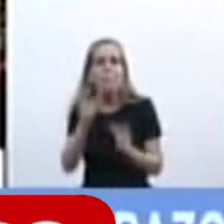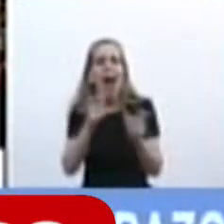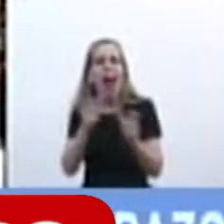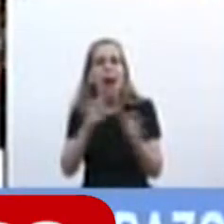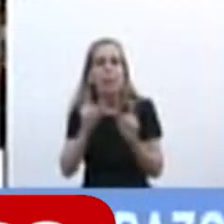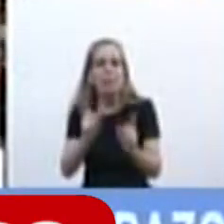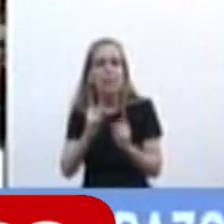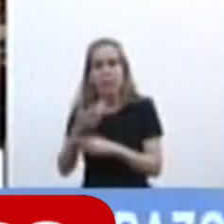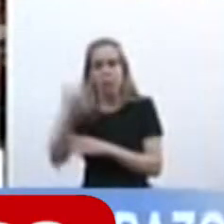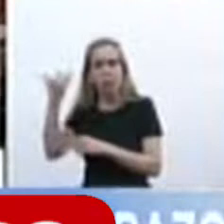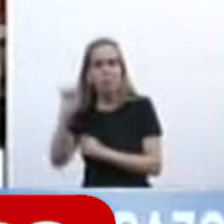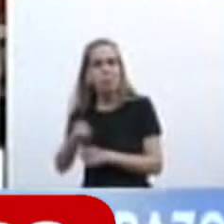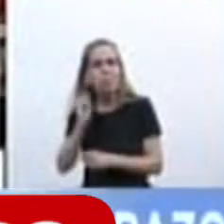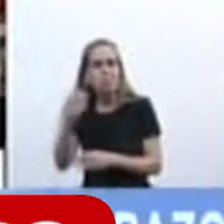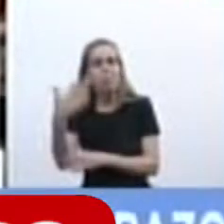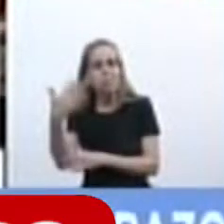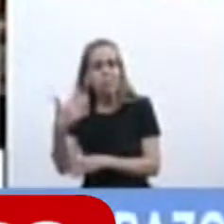que dije en aquella ocasión.